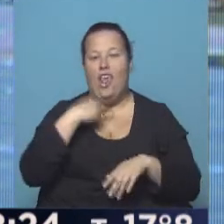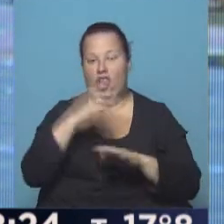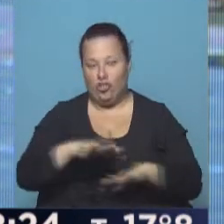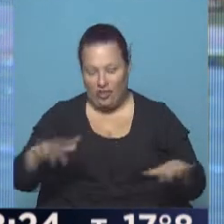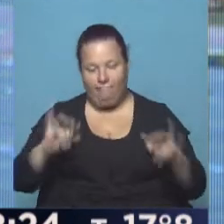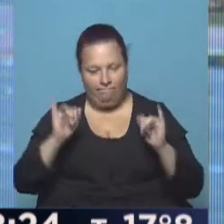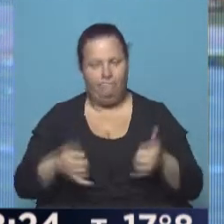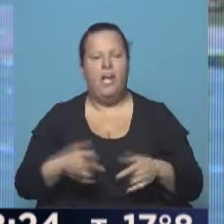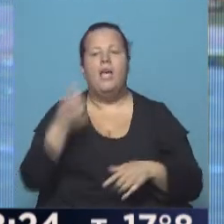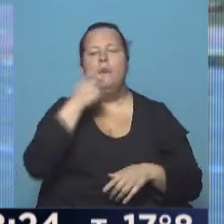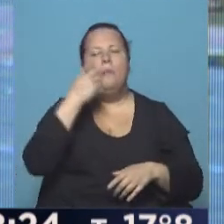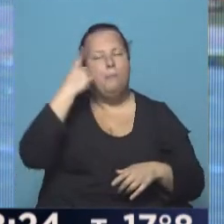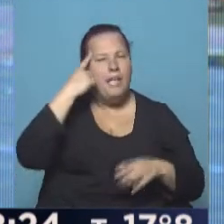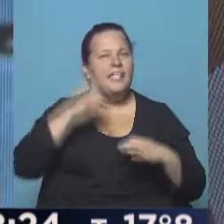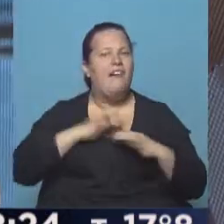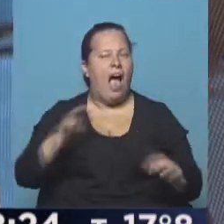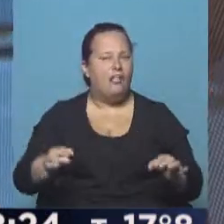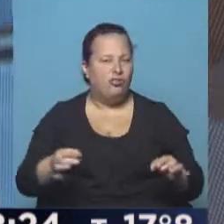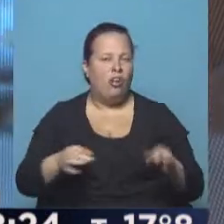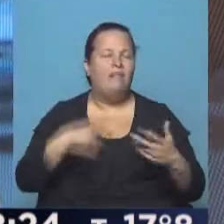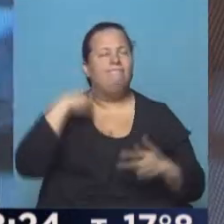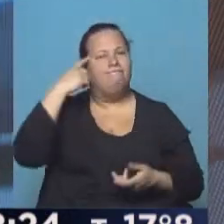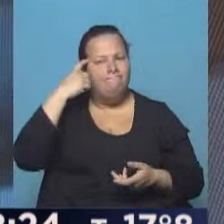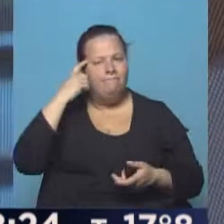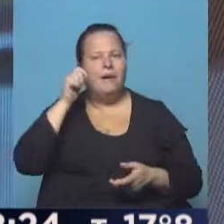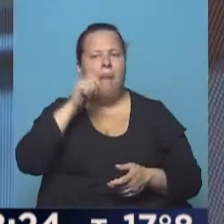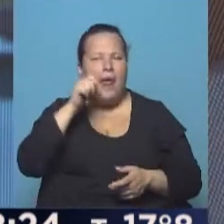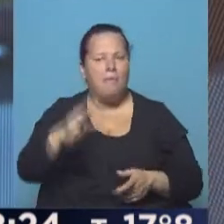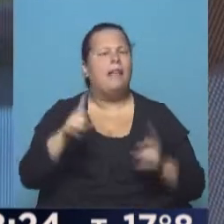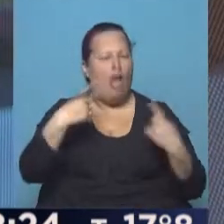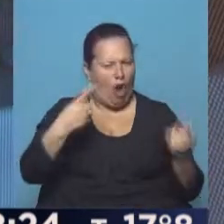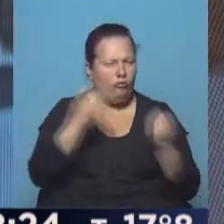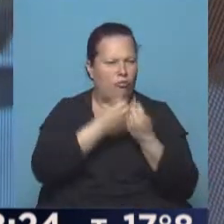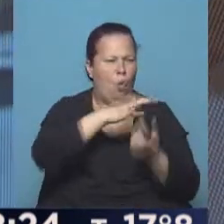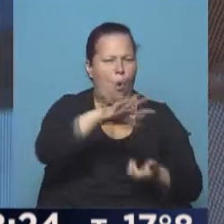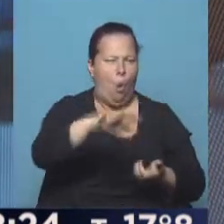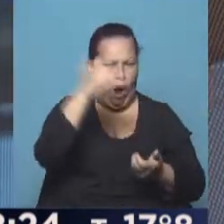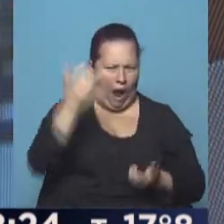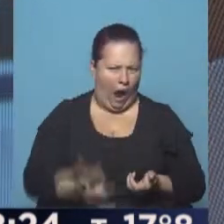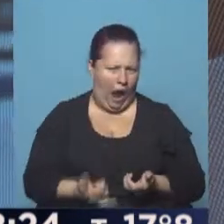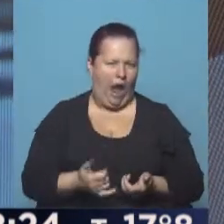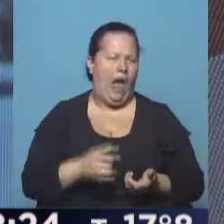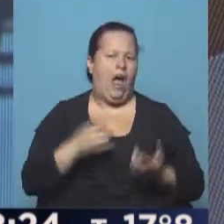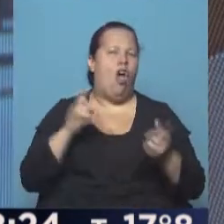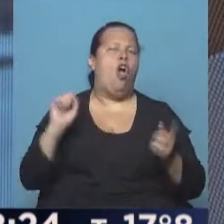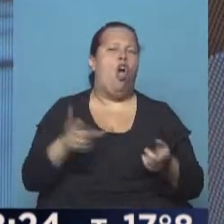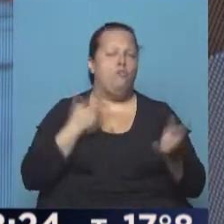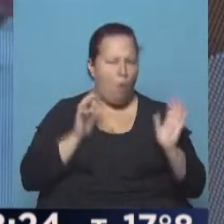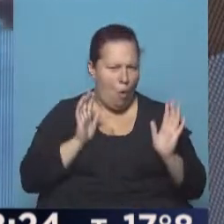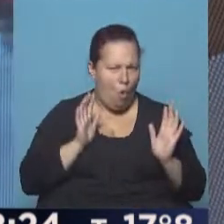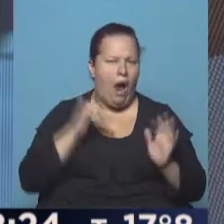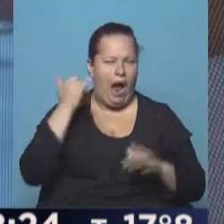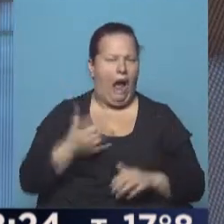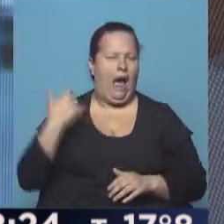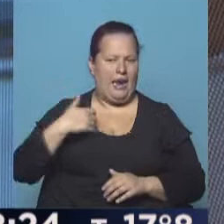¿no? Claro, y cuando uno tiene que pensar las vacaciones, a veces uno piensa la costa atlántica, pero hay muchos lugares no tradicionales que tiene